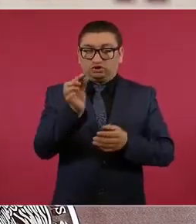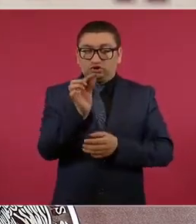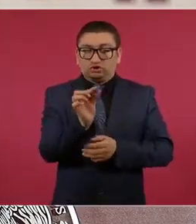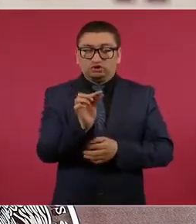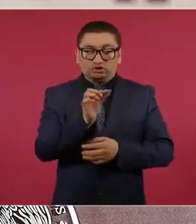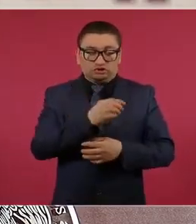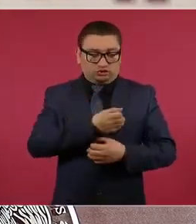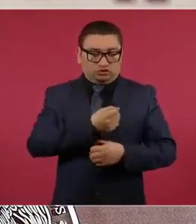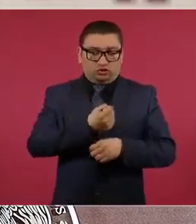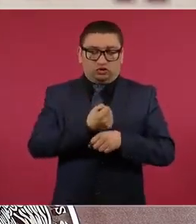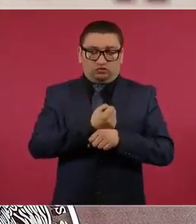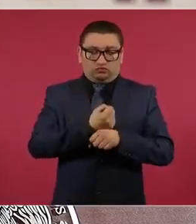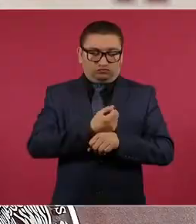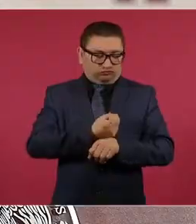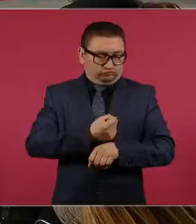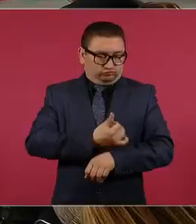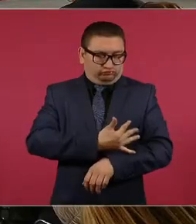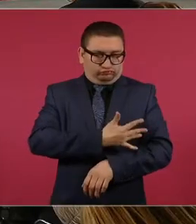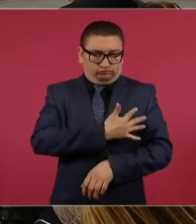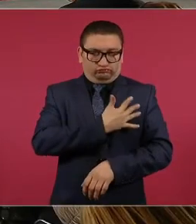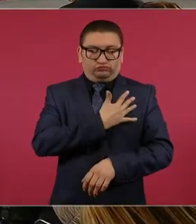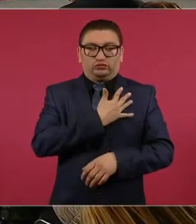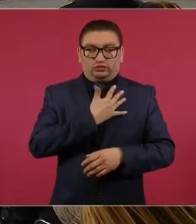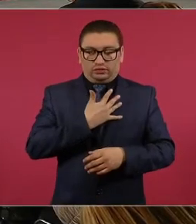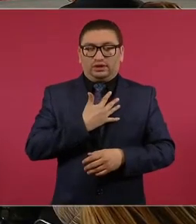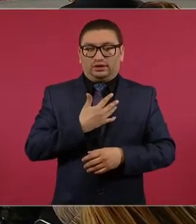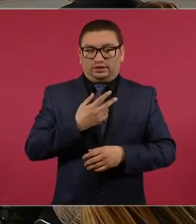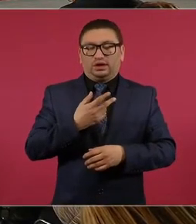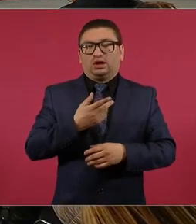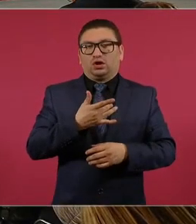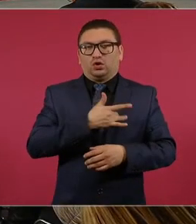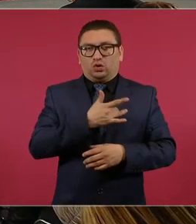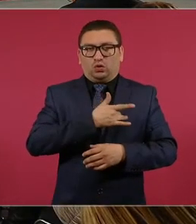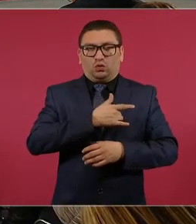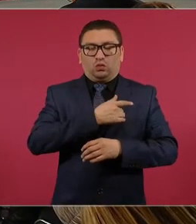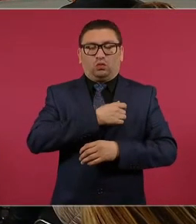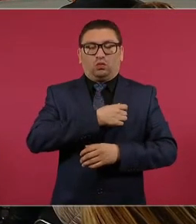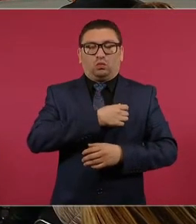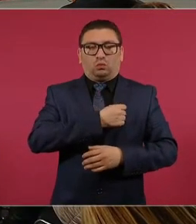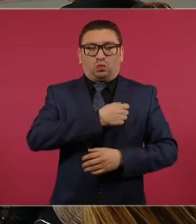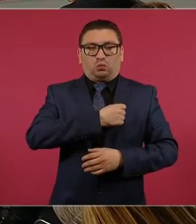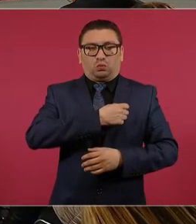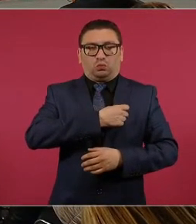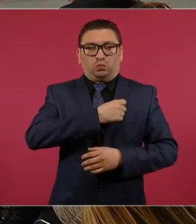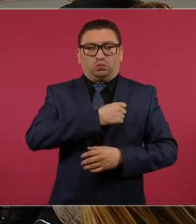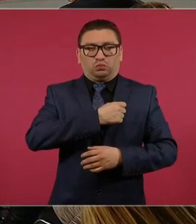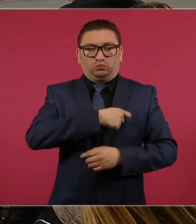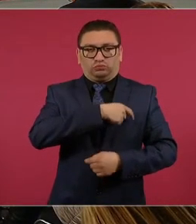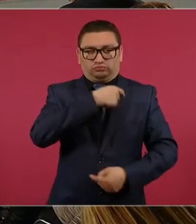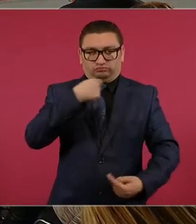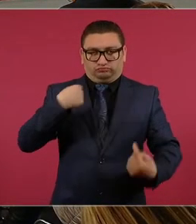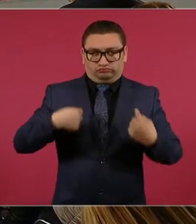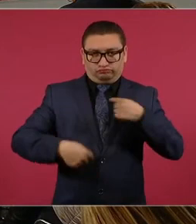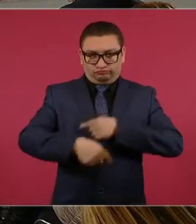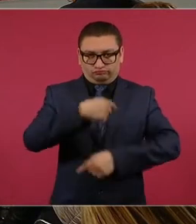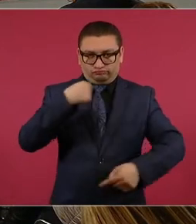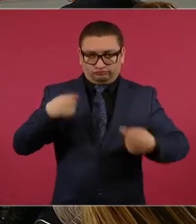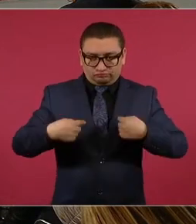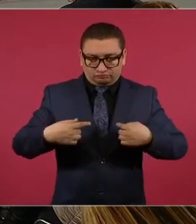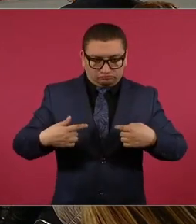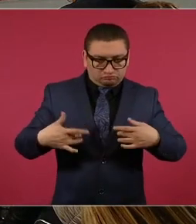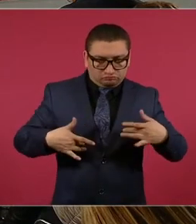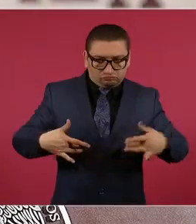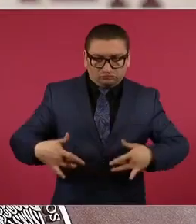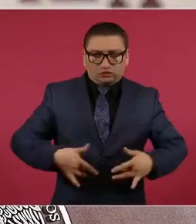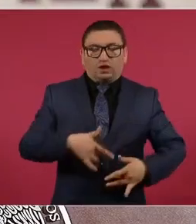Que irrigan prácticamente eh No solo el corazón sino varios órganos e